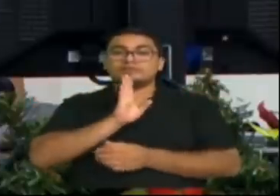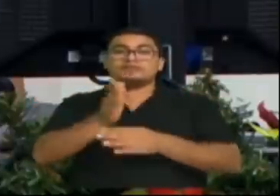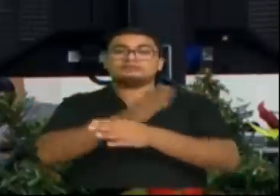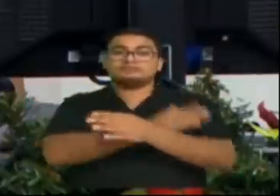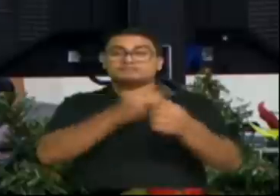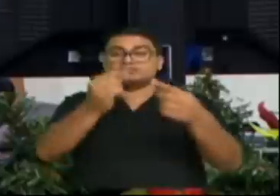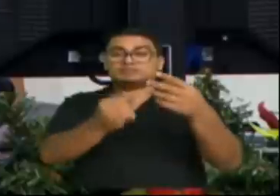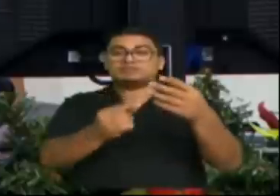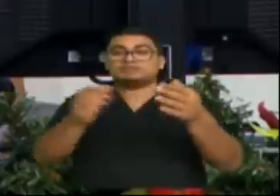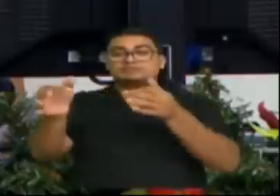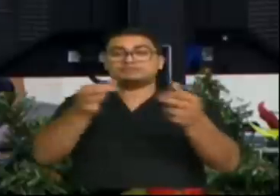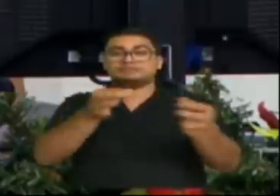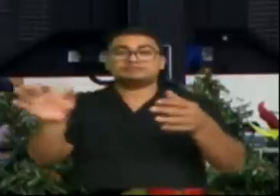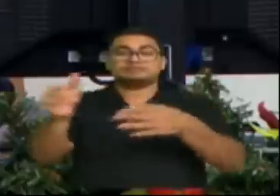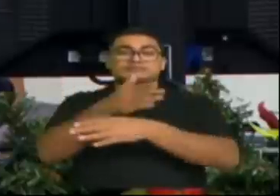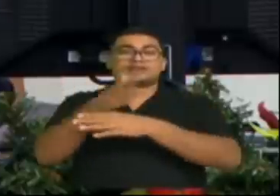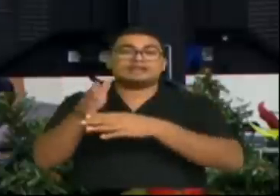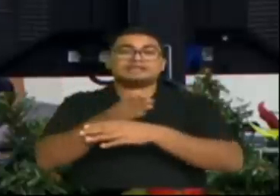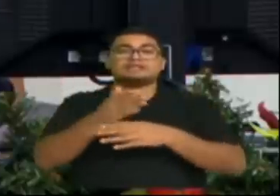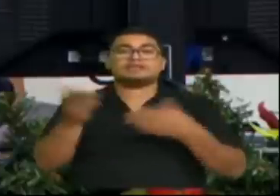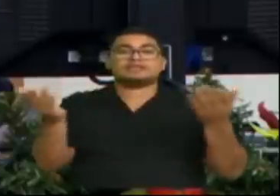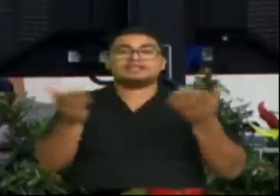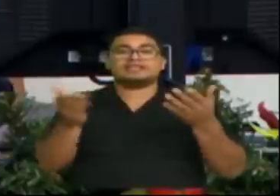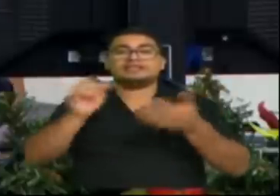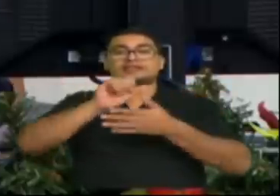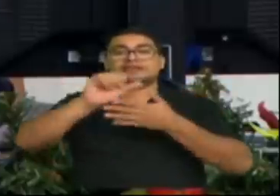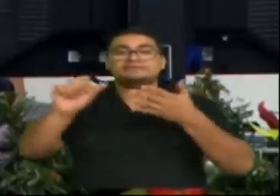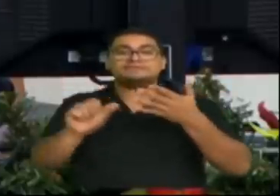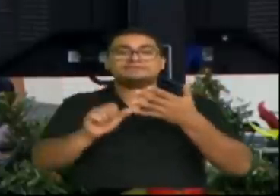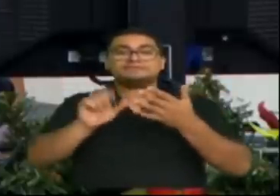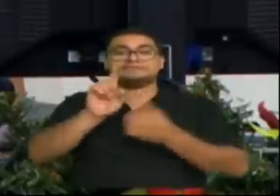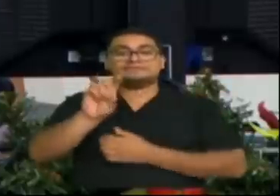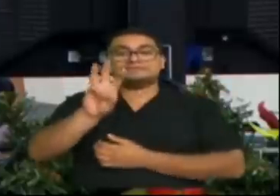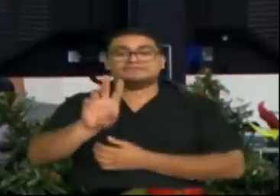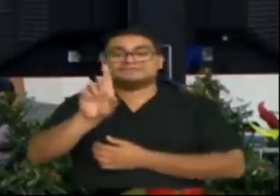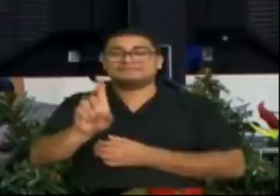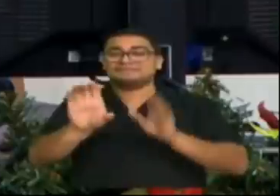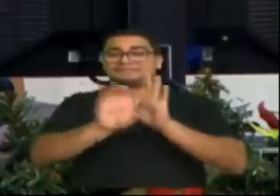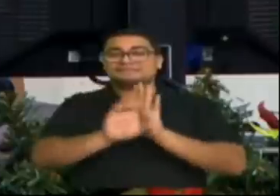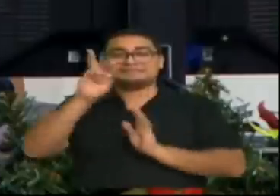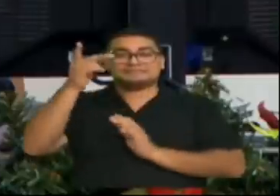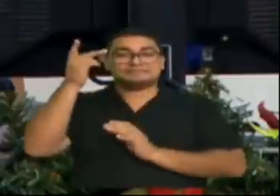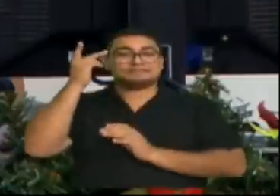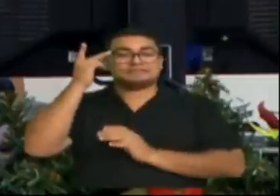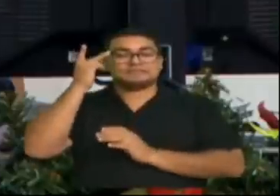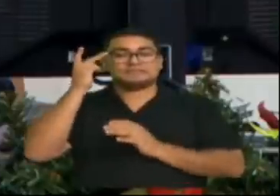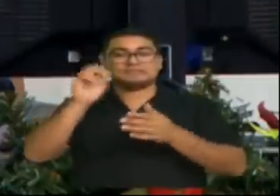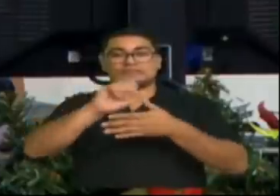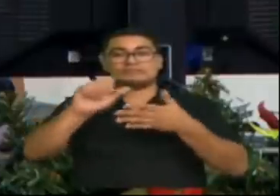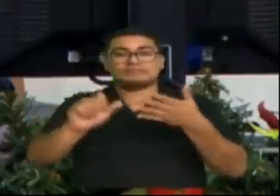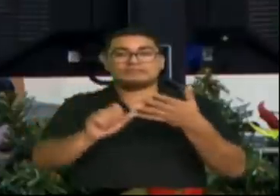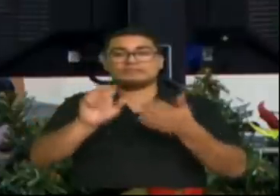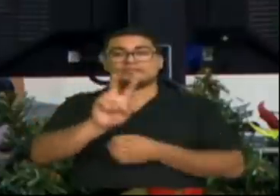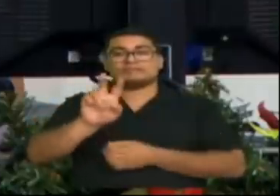a las disposiciones de los artículos 131 de la Constitución Política y el artículo 24,